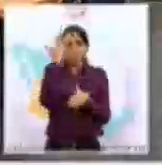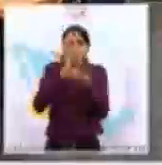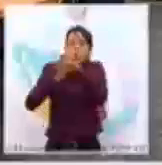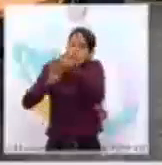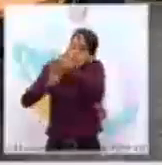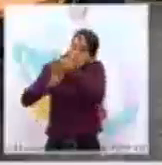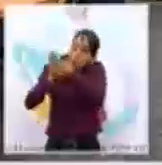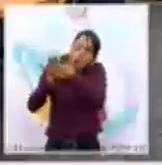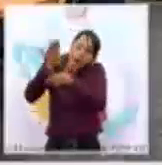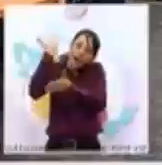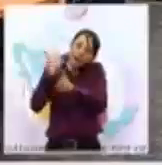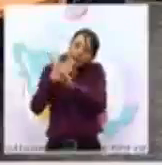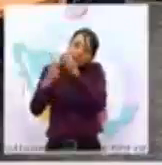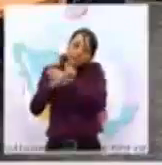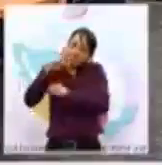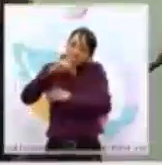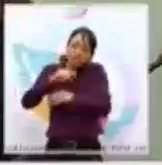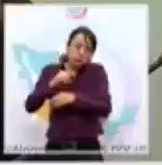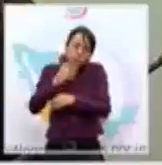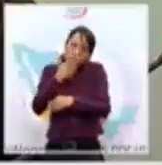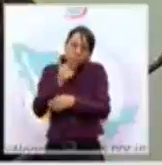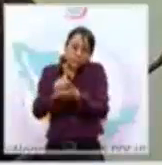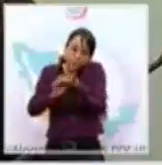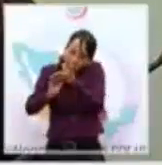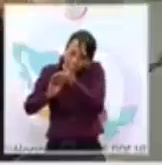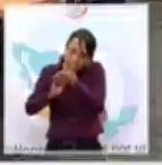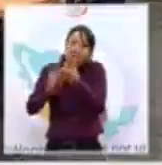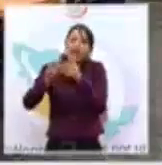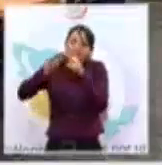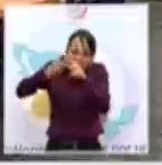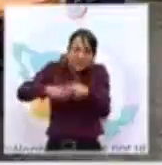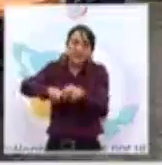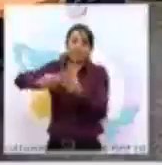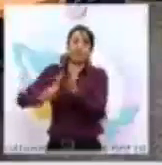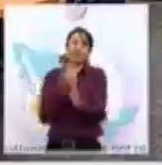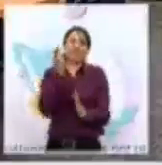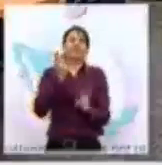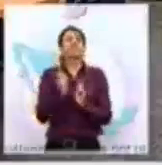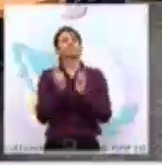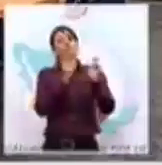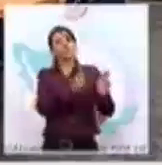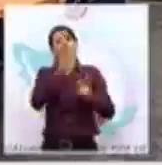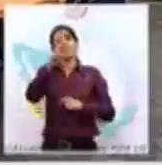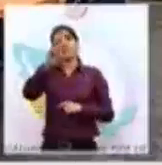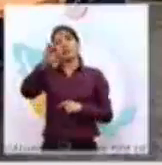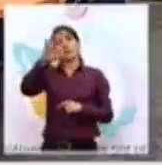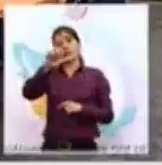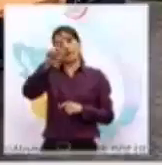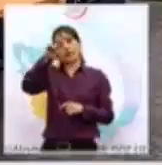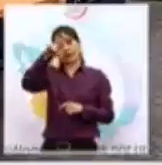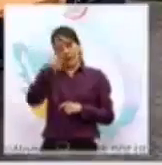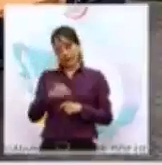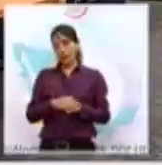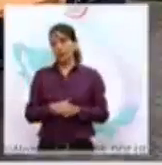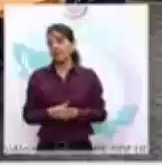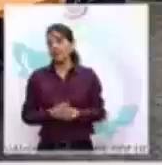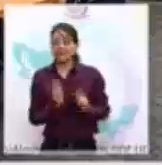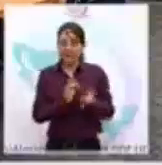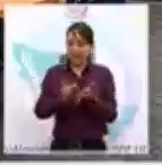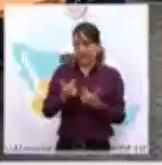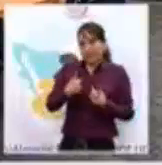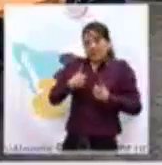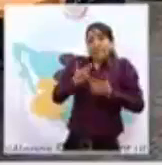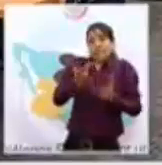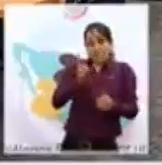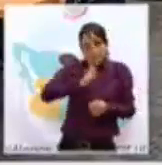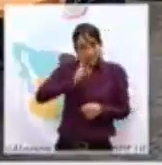Blanca, gracias. Ricardo Aparicio, por favor. Sí, muchas gracias. Voy a tratar de ser muy concreto